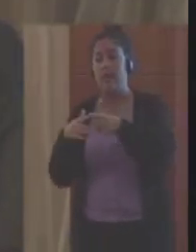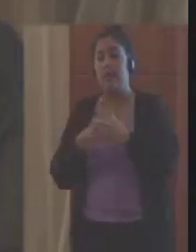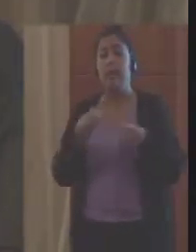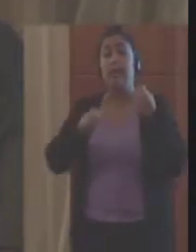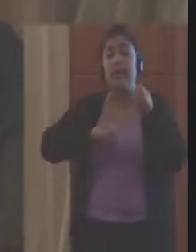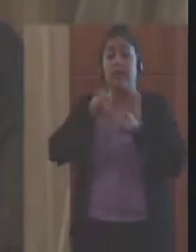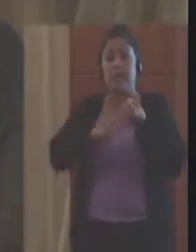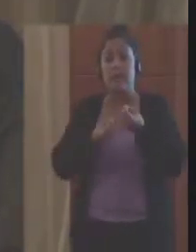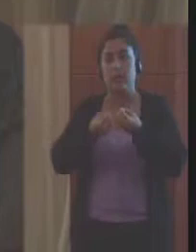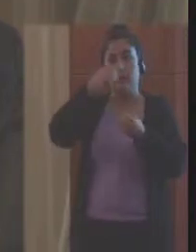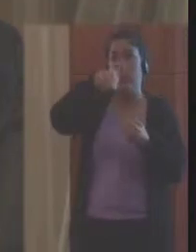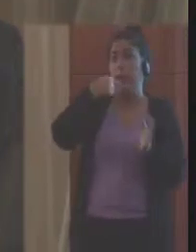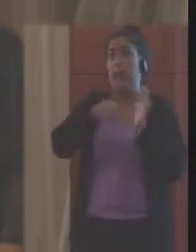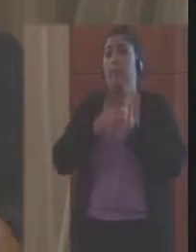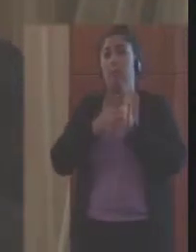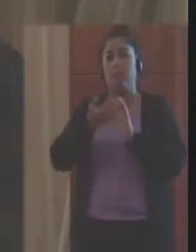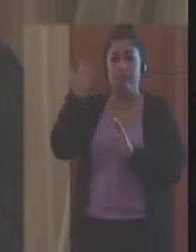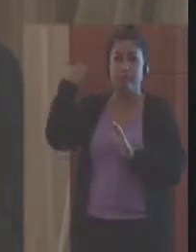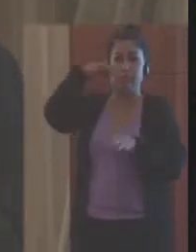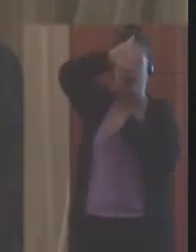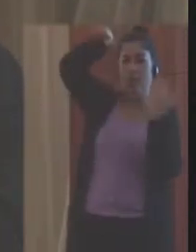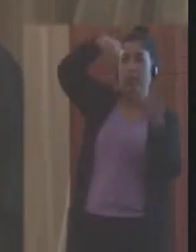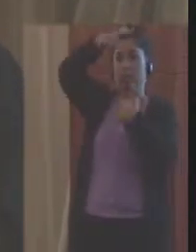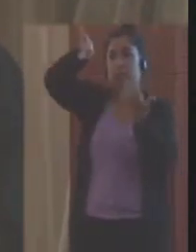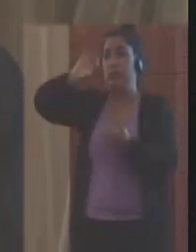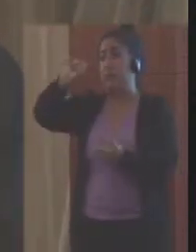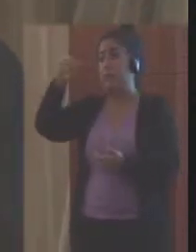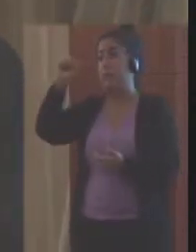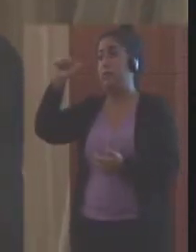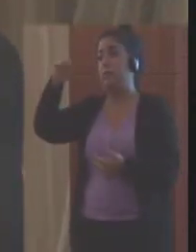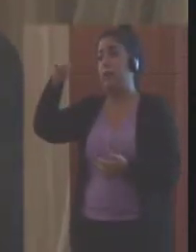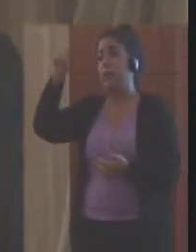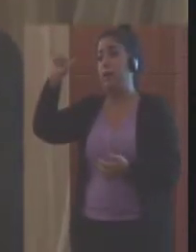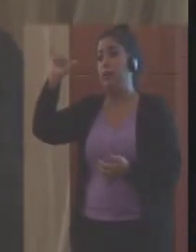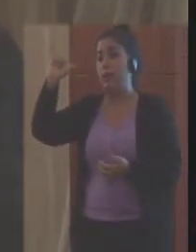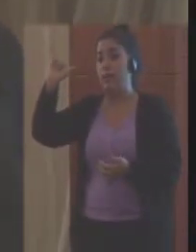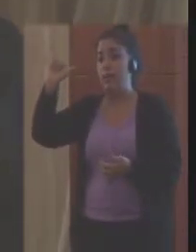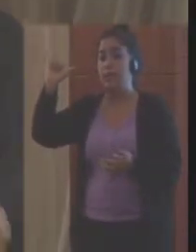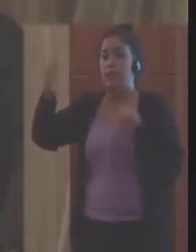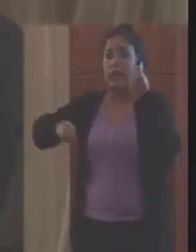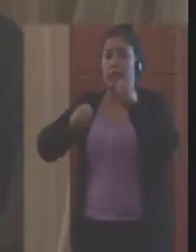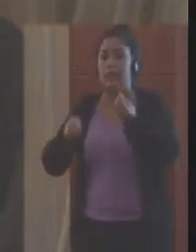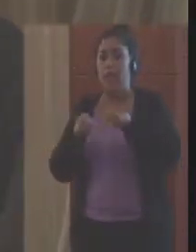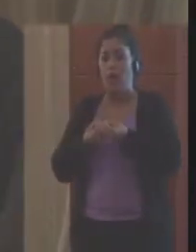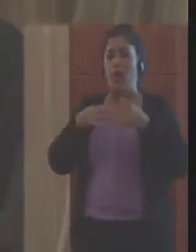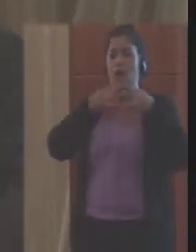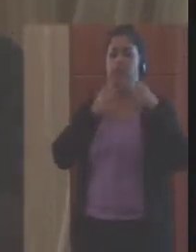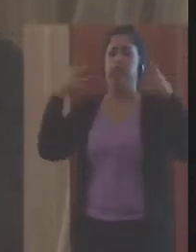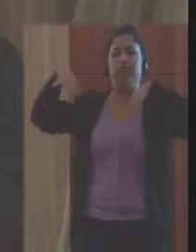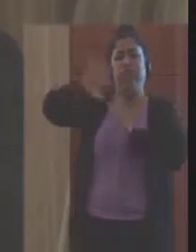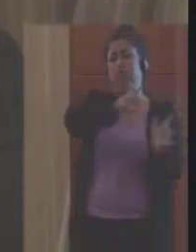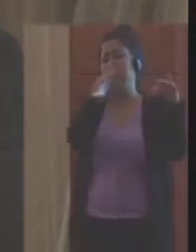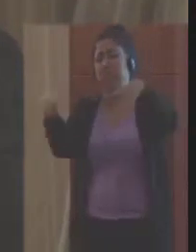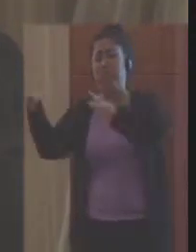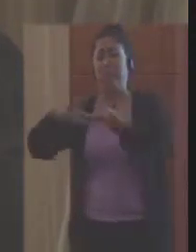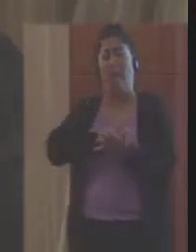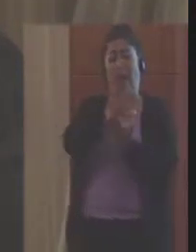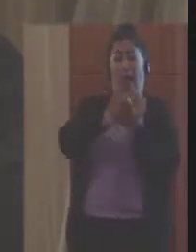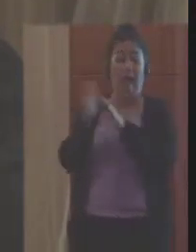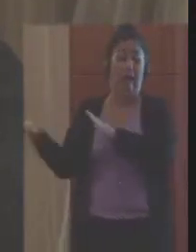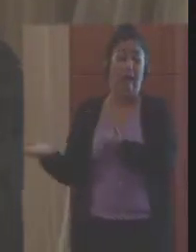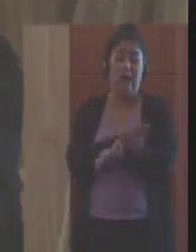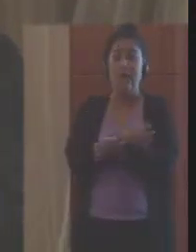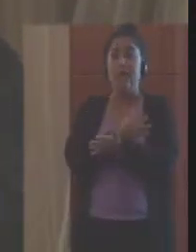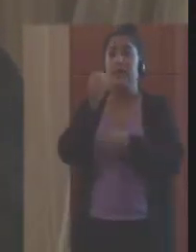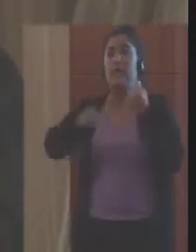areas Sandy, el by resto del país helicopter. estaba But the committees completamente on the ground aislado. Solo podíamos llegar ahí did por the work, helicóptero. and therefore Entonces it fueron los prevented loss comités of life and locales were los able que to